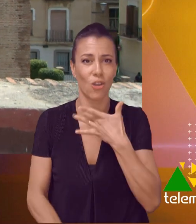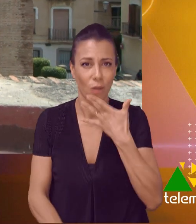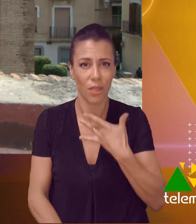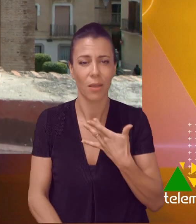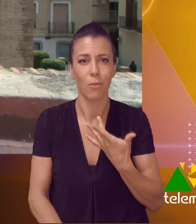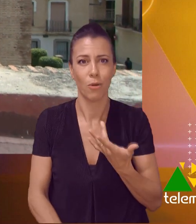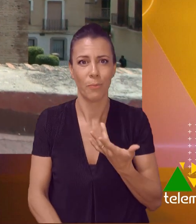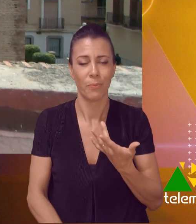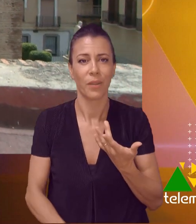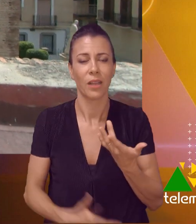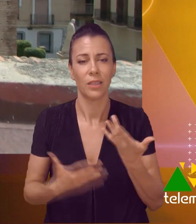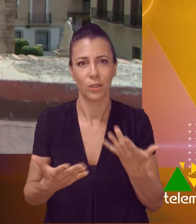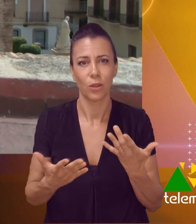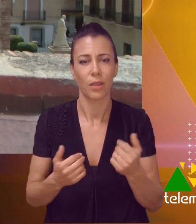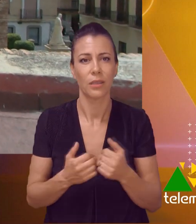una